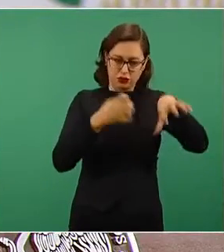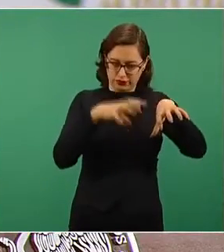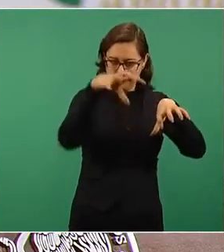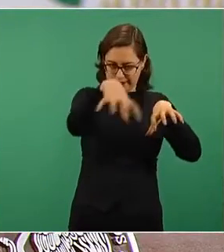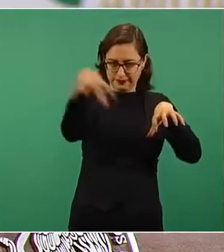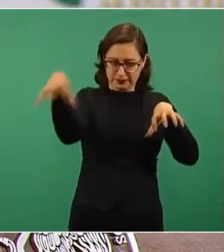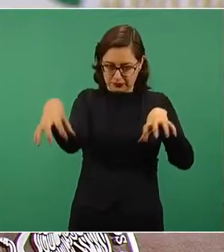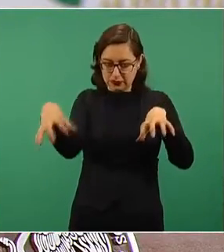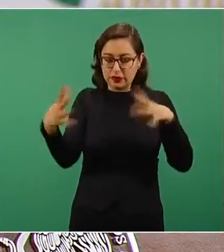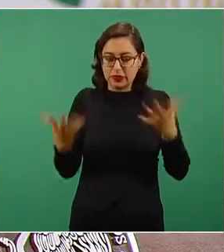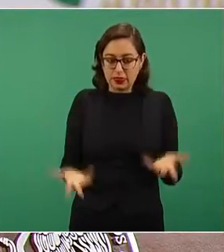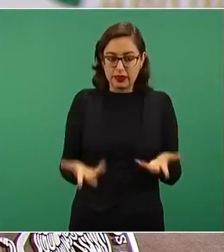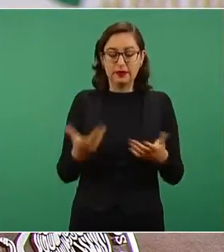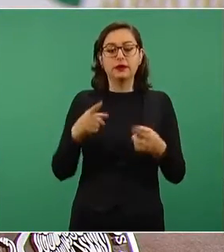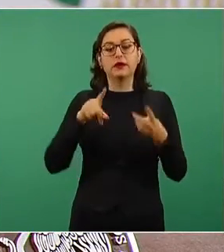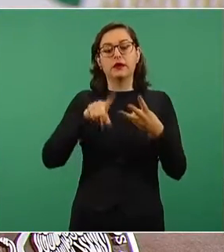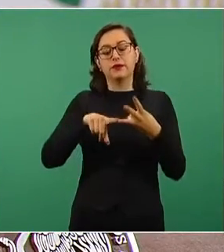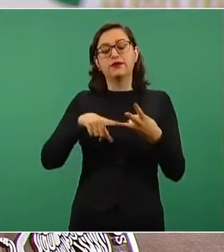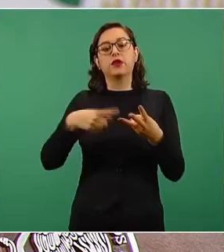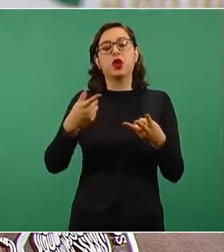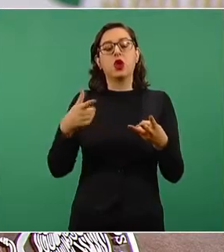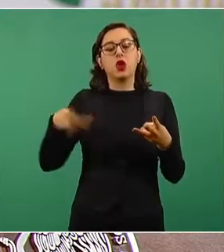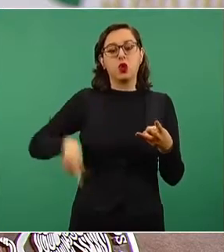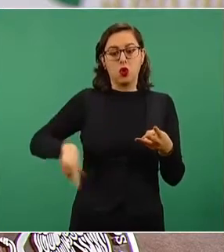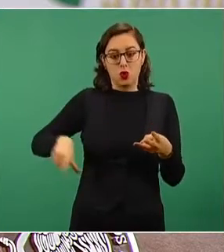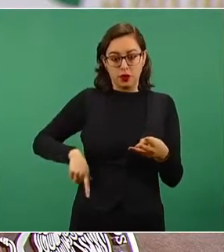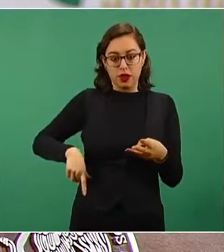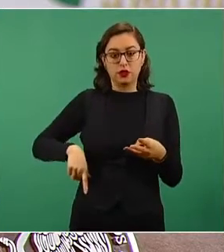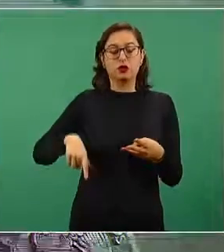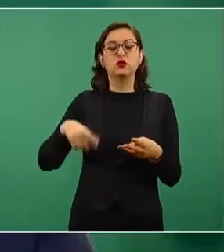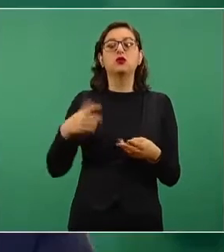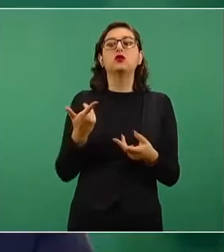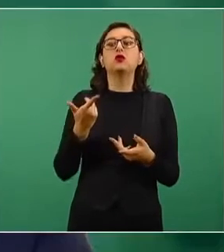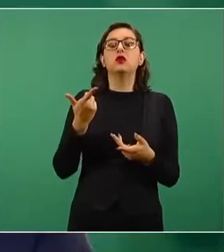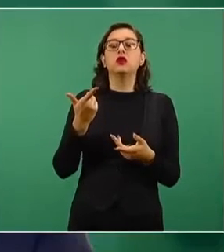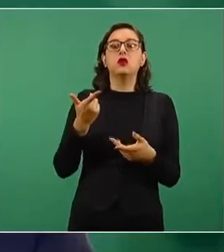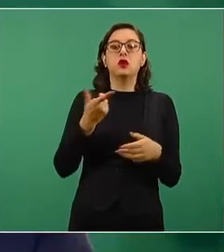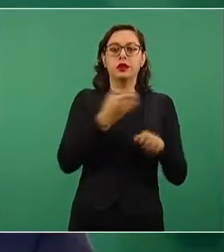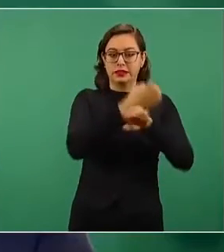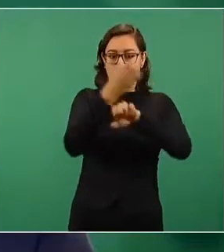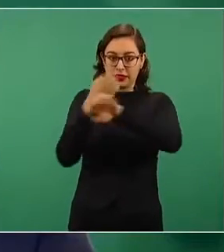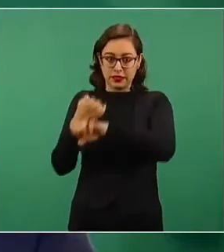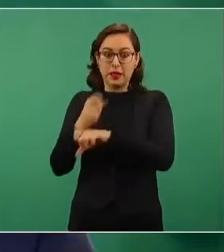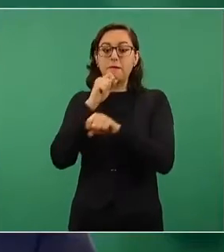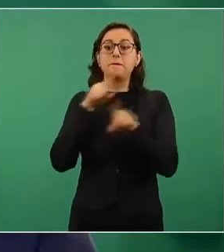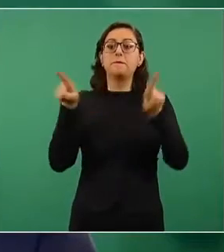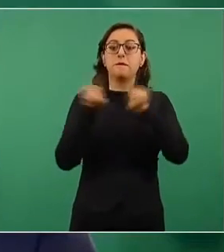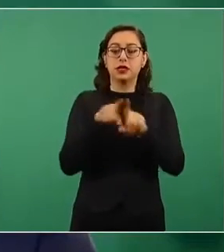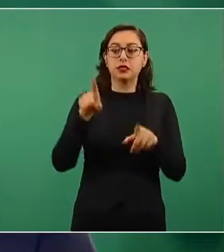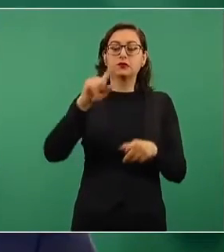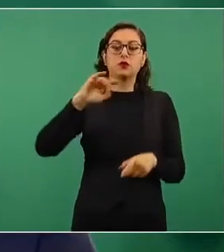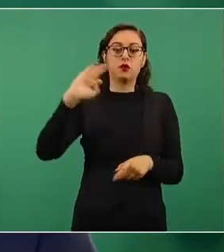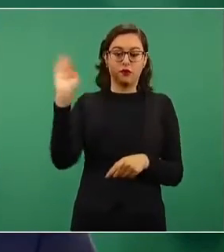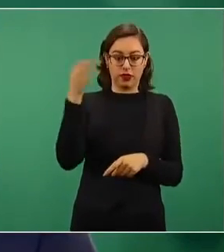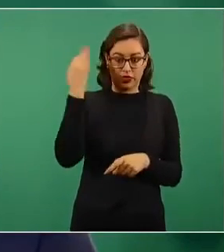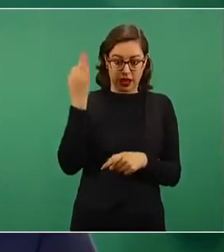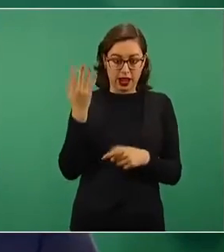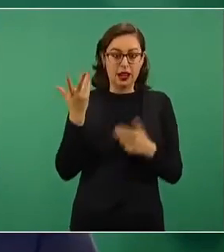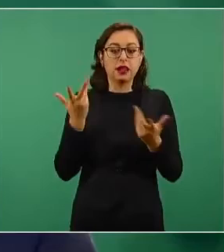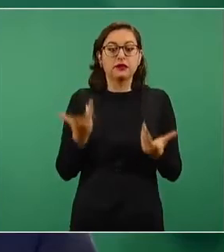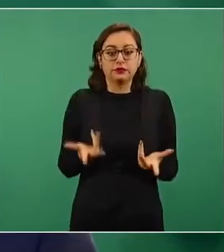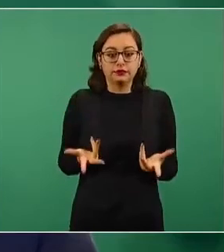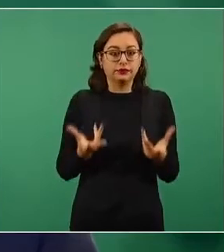gobernaciones departamentales y el gobierno nacional. Entonces, rápidamente coordinamos con los tres estamentos del Estado